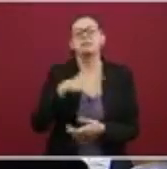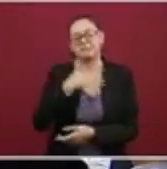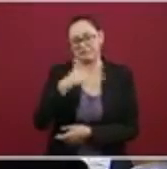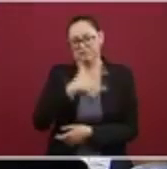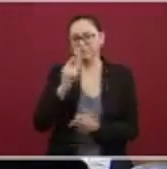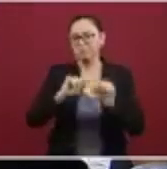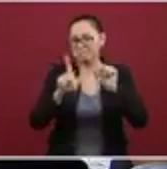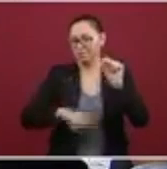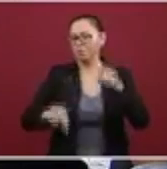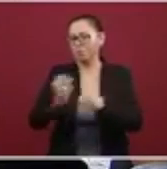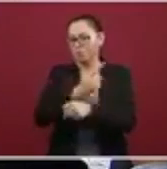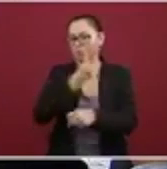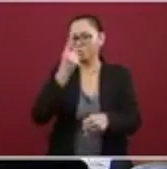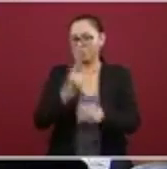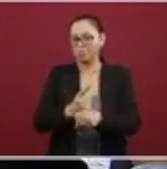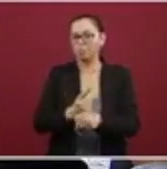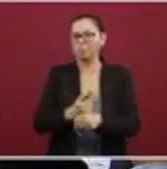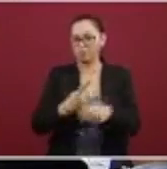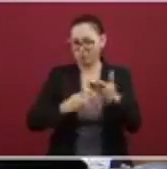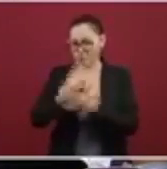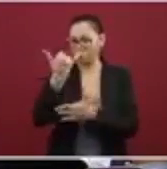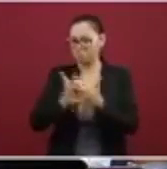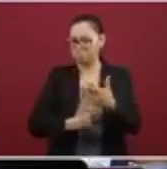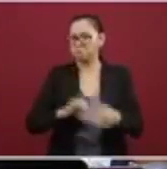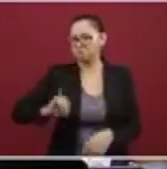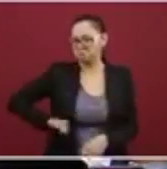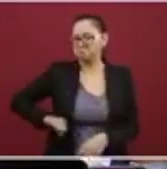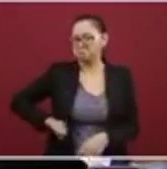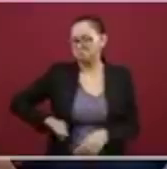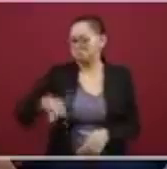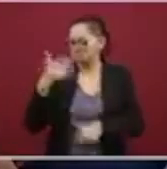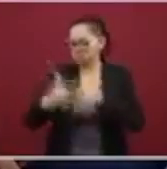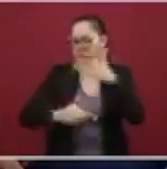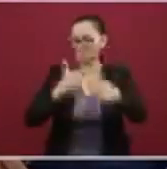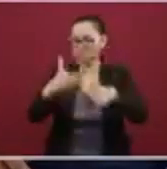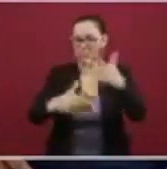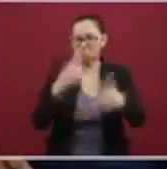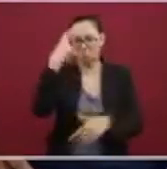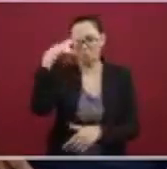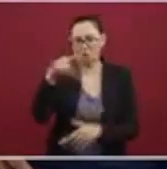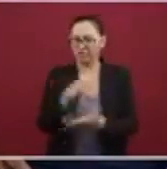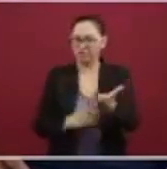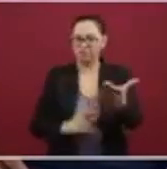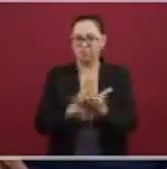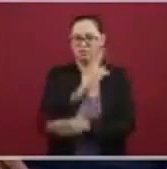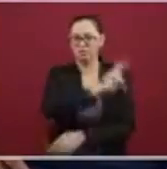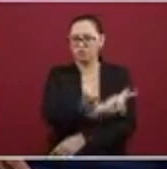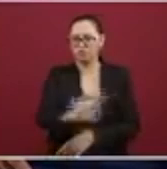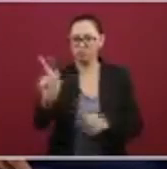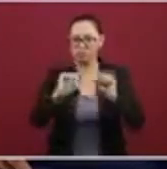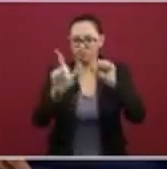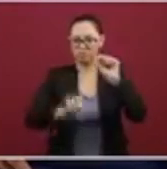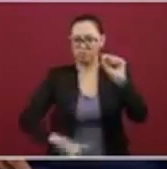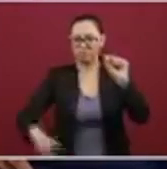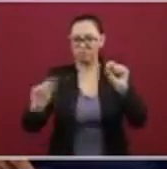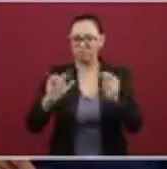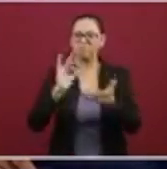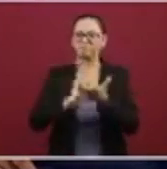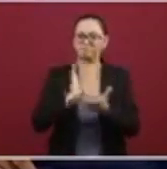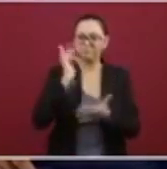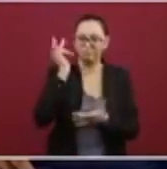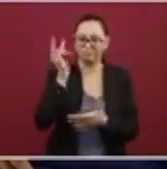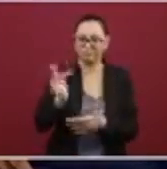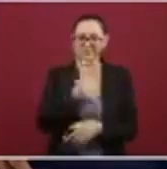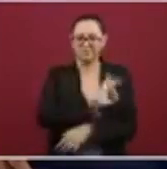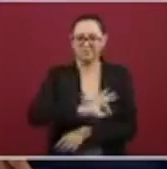oportunidad muy importante, y usted proyectos muy interesantes para que podamos darle acceso a la tecnología a todos los mexicanos. De nuevo, gracias